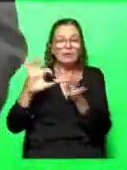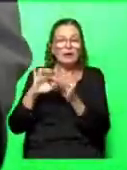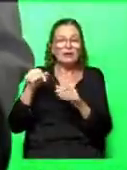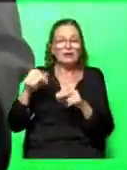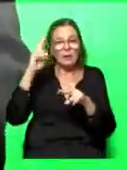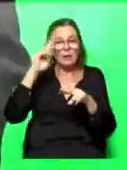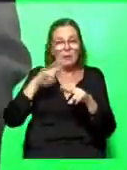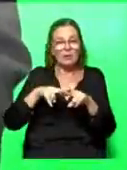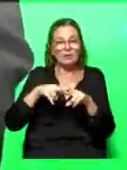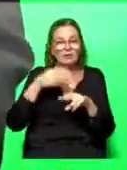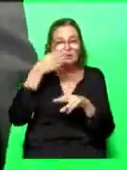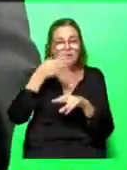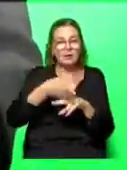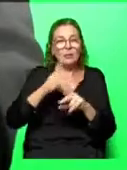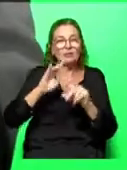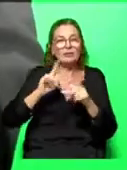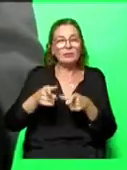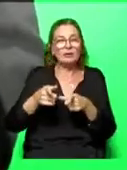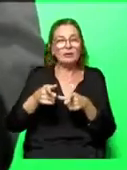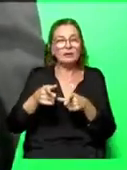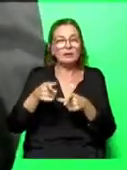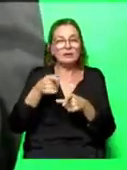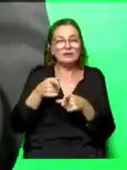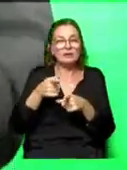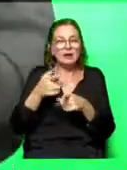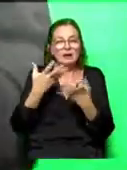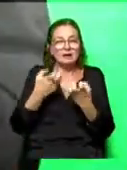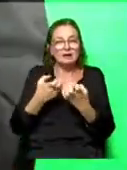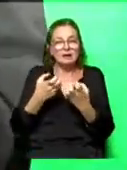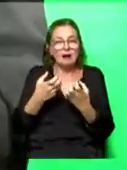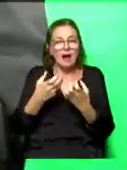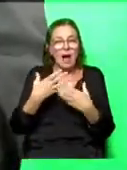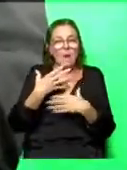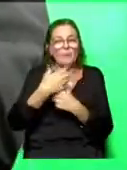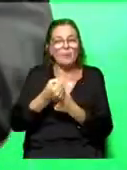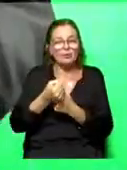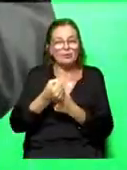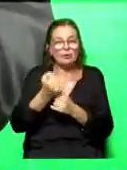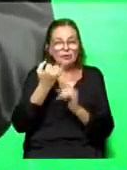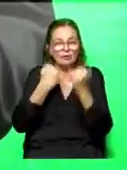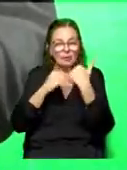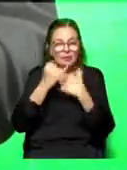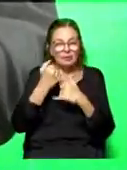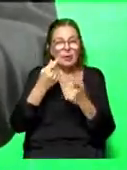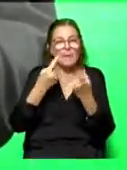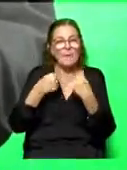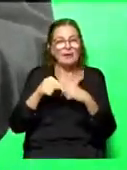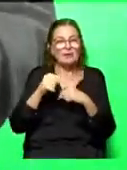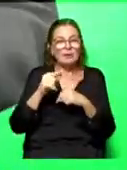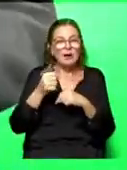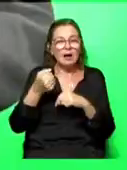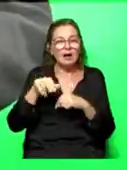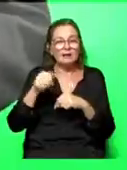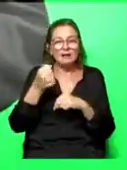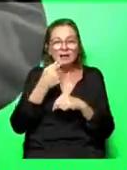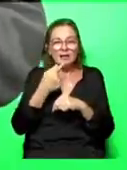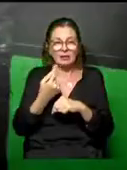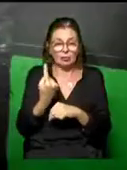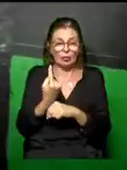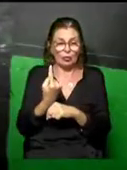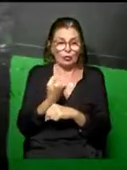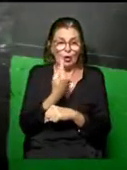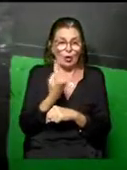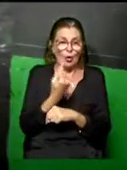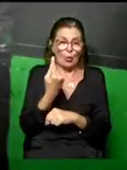muertes, iremos a medida también que ellas tengan ganas de aportar información, pero la propia Ana lo decía, no soy solo yo, sino que hay